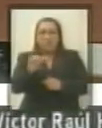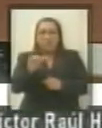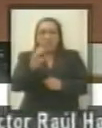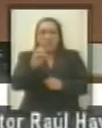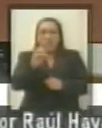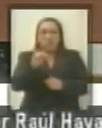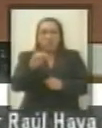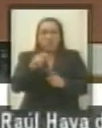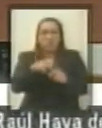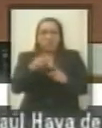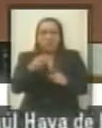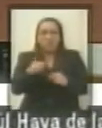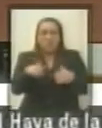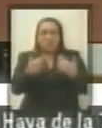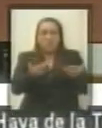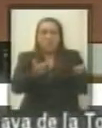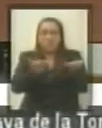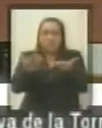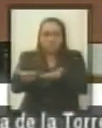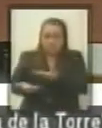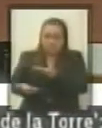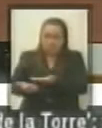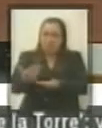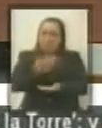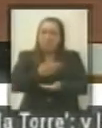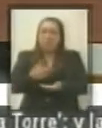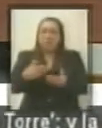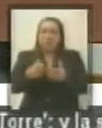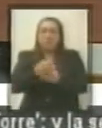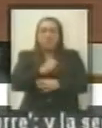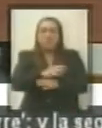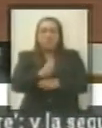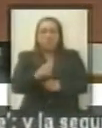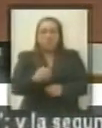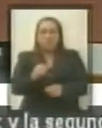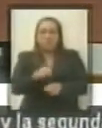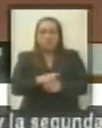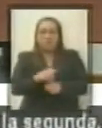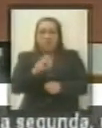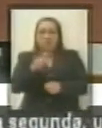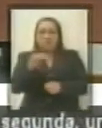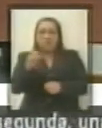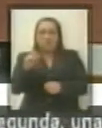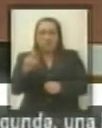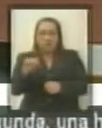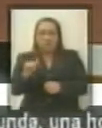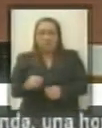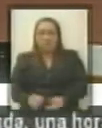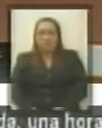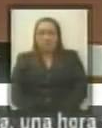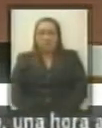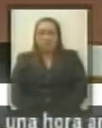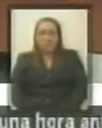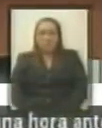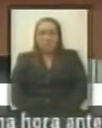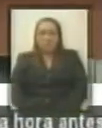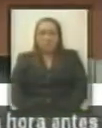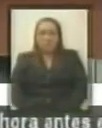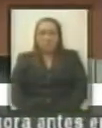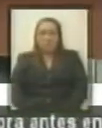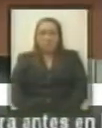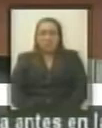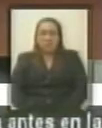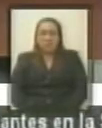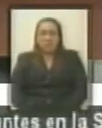Damos la bienvenida a la señora presidenta del Consejo de Ministros, doctora Rosario del Pilar Fernández Figueroa, y al equipo que la